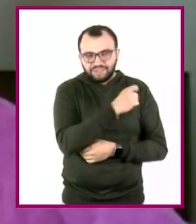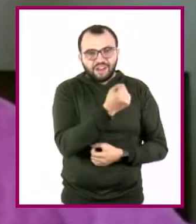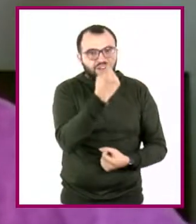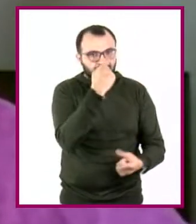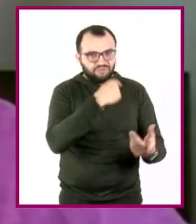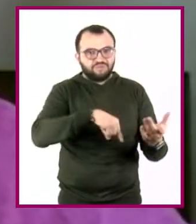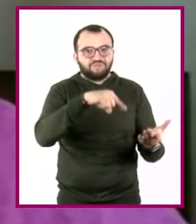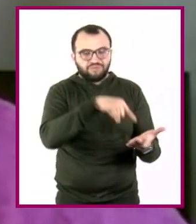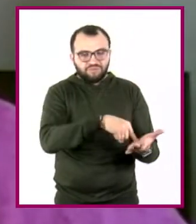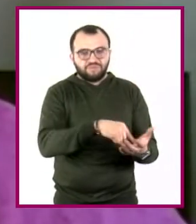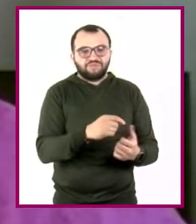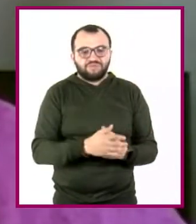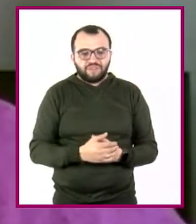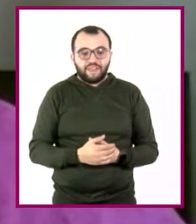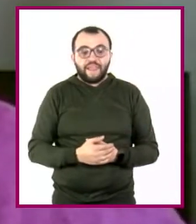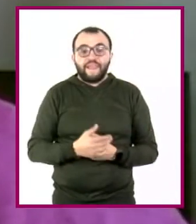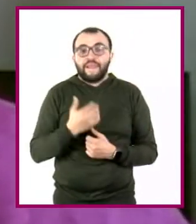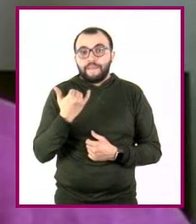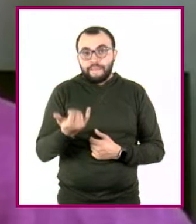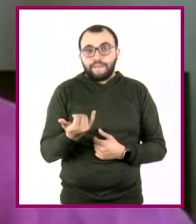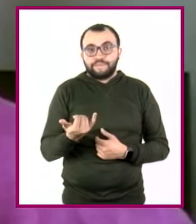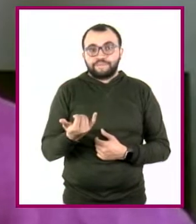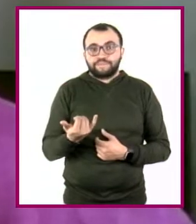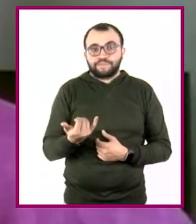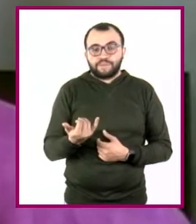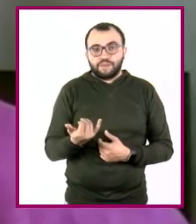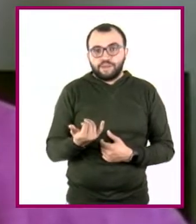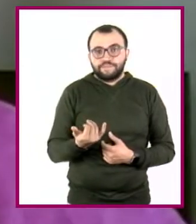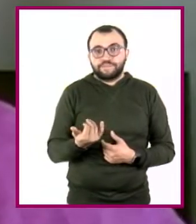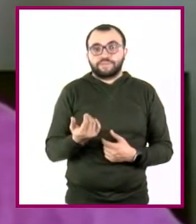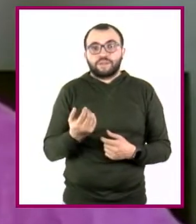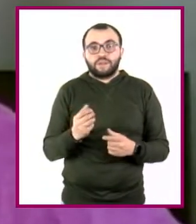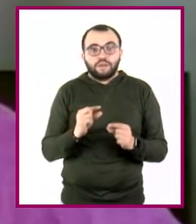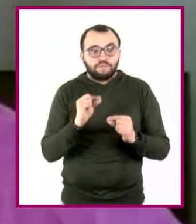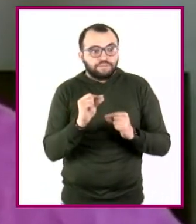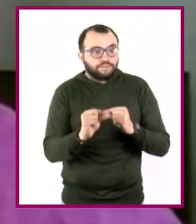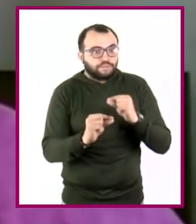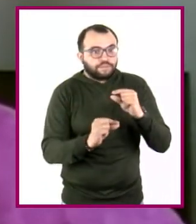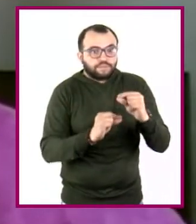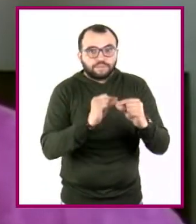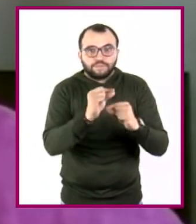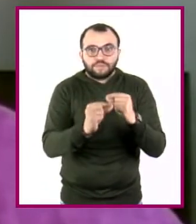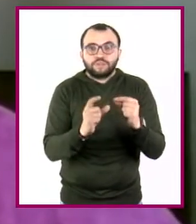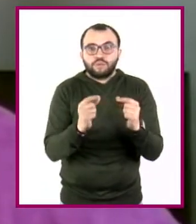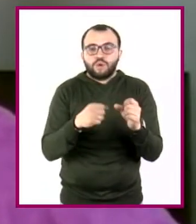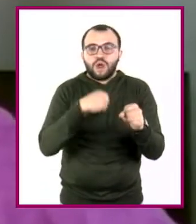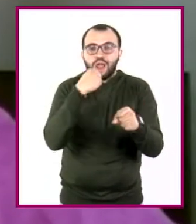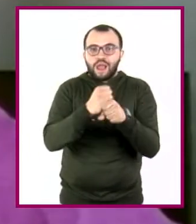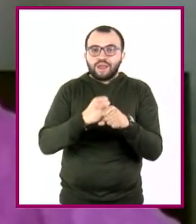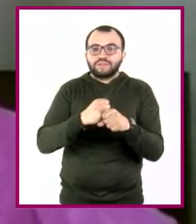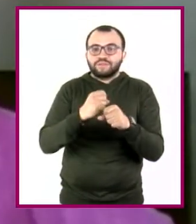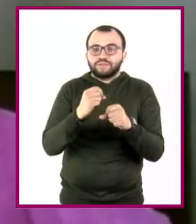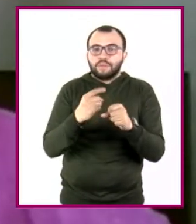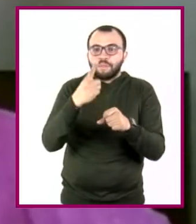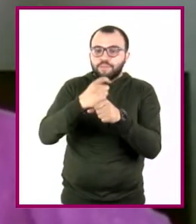por supuesto, a medida que van aumentando los años de escolaridad, también hay dificultades para